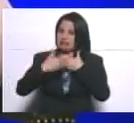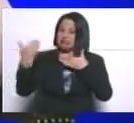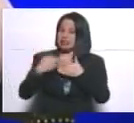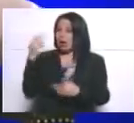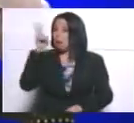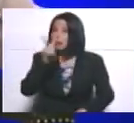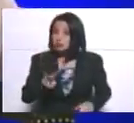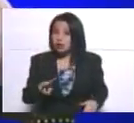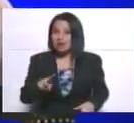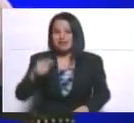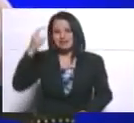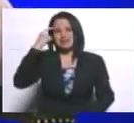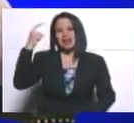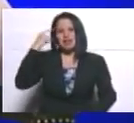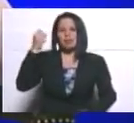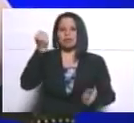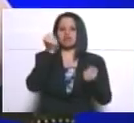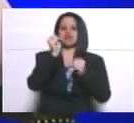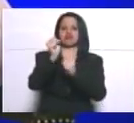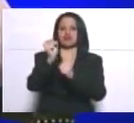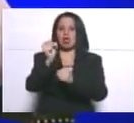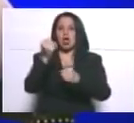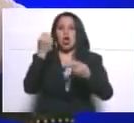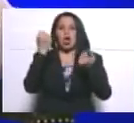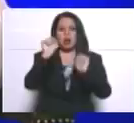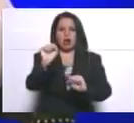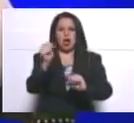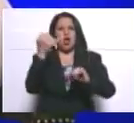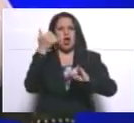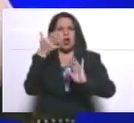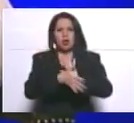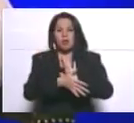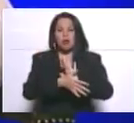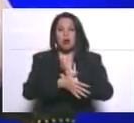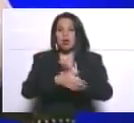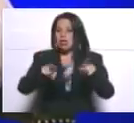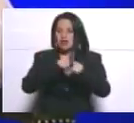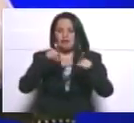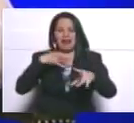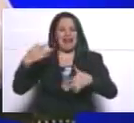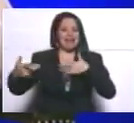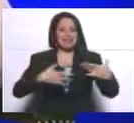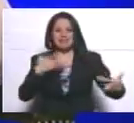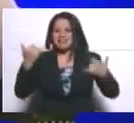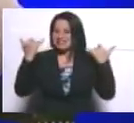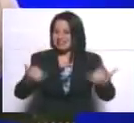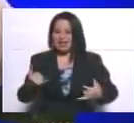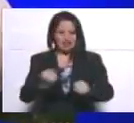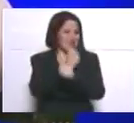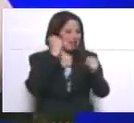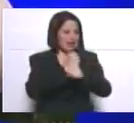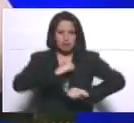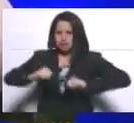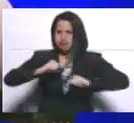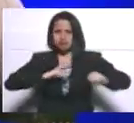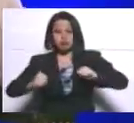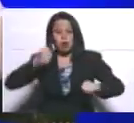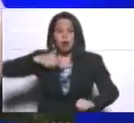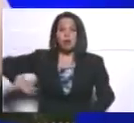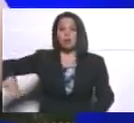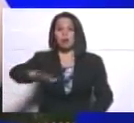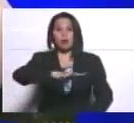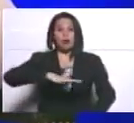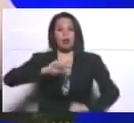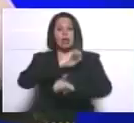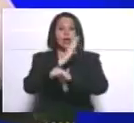que ahí está ese escudo. El presidente Maduro dijo, actívese el poder del pueblo, actívese el poder soberano del pueblo. Y en